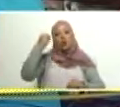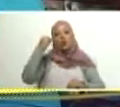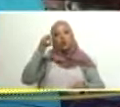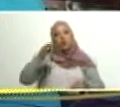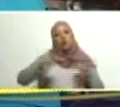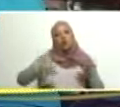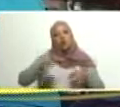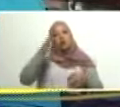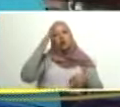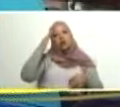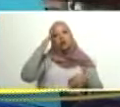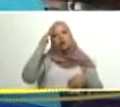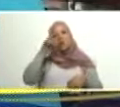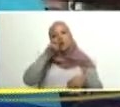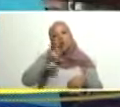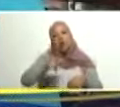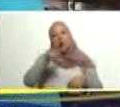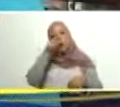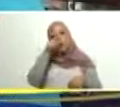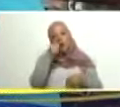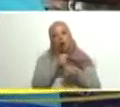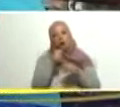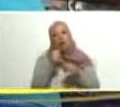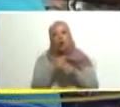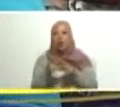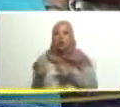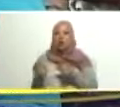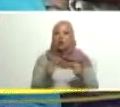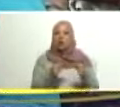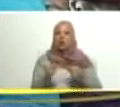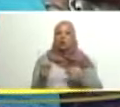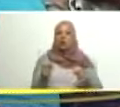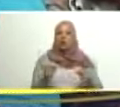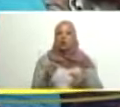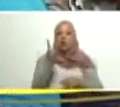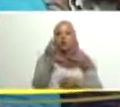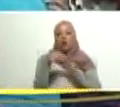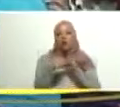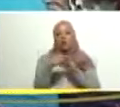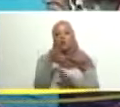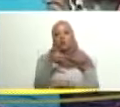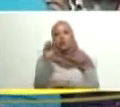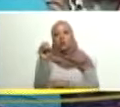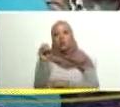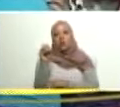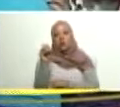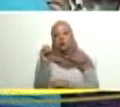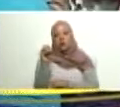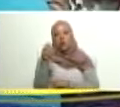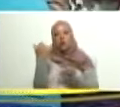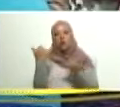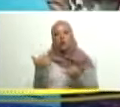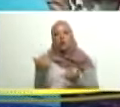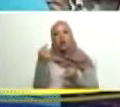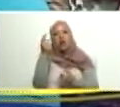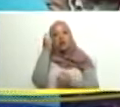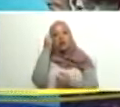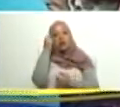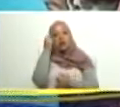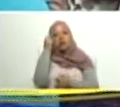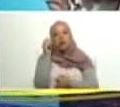ustedes serán los generales y almirantes del 2050, cuando estemos celebrando